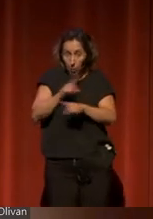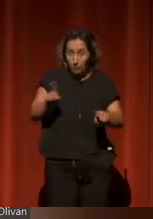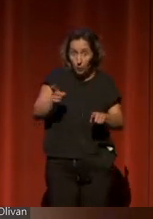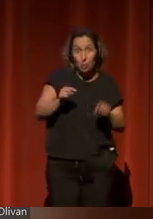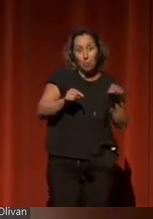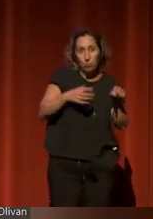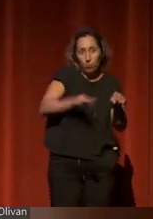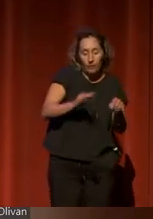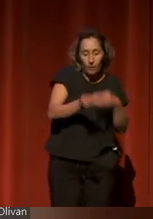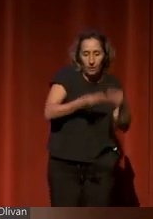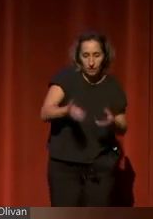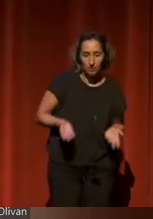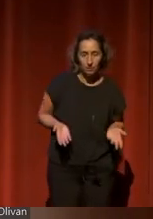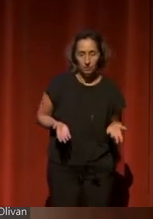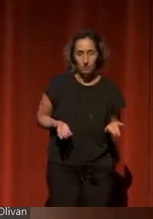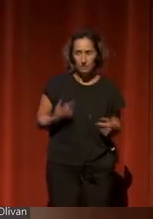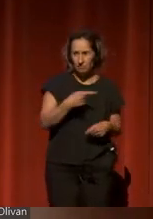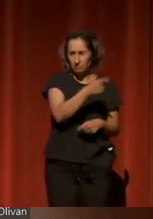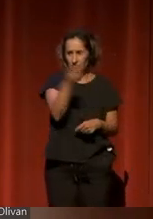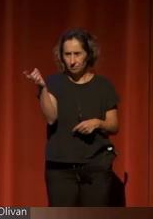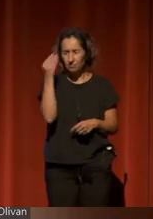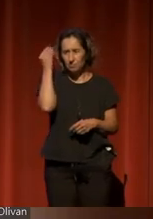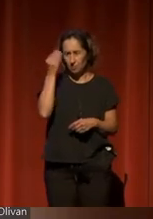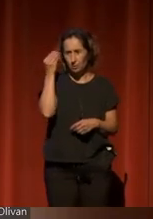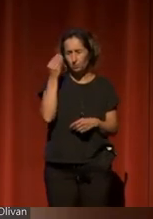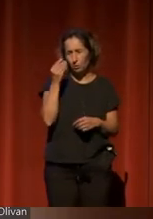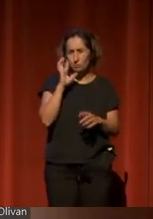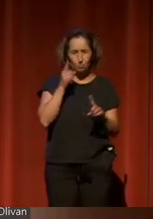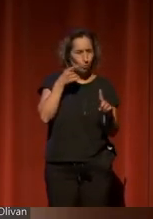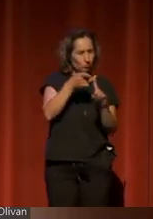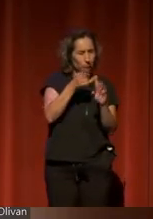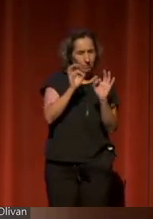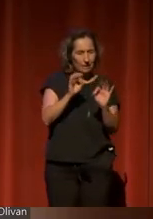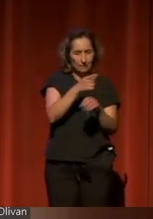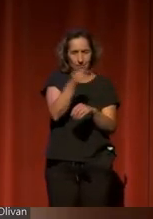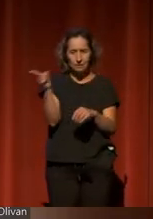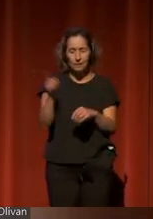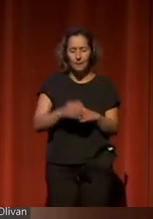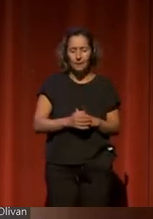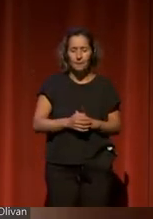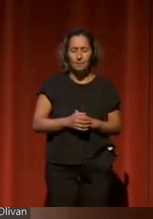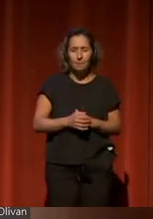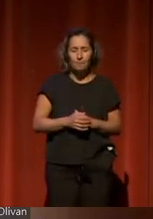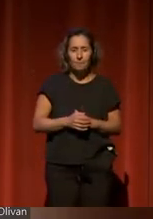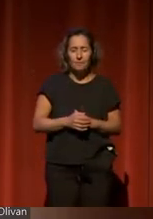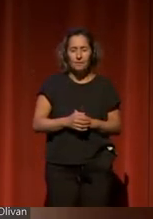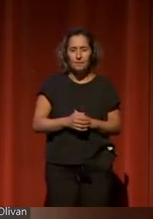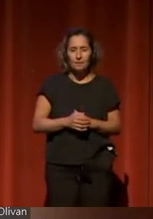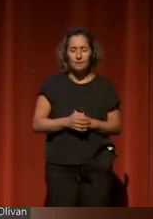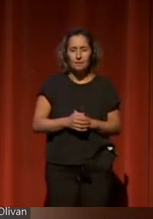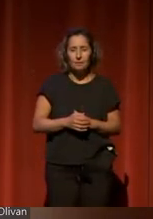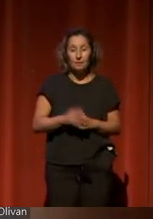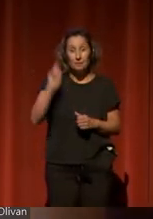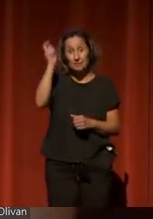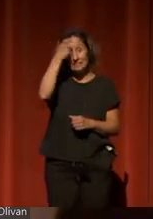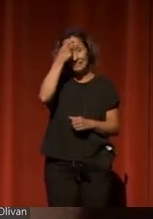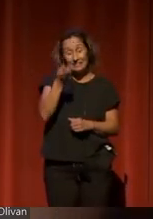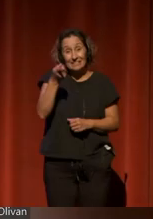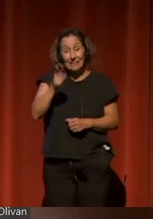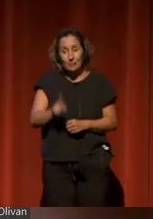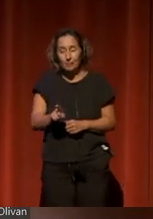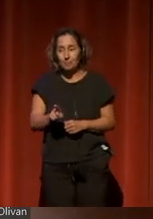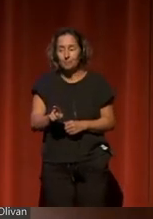muchos de de vosotros estáis un poco en esa latitud no luego estaría el precepto de pedir